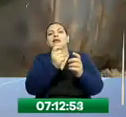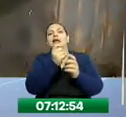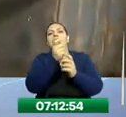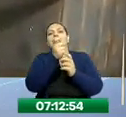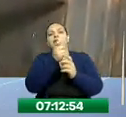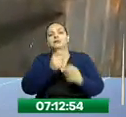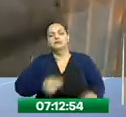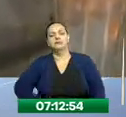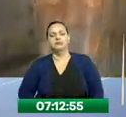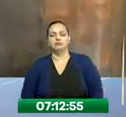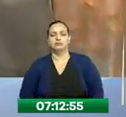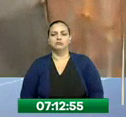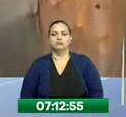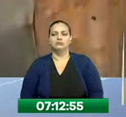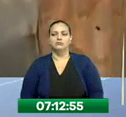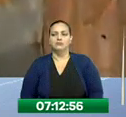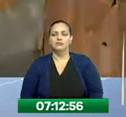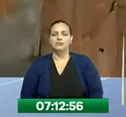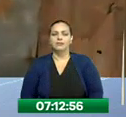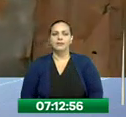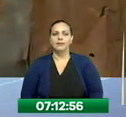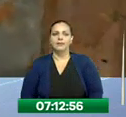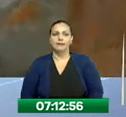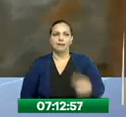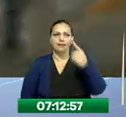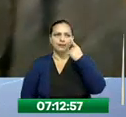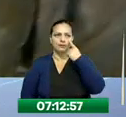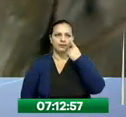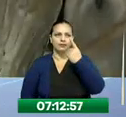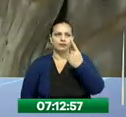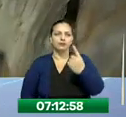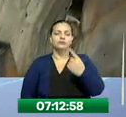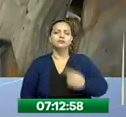más. Luisa, Mayra, amigos televidentes.